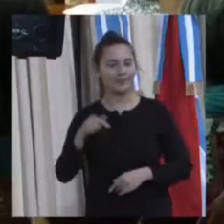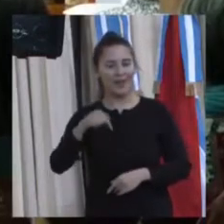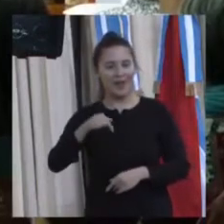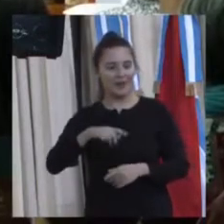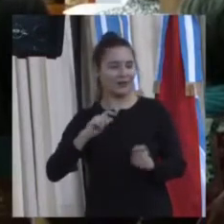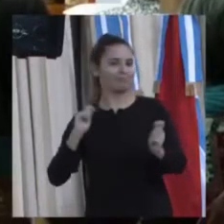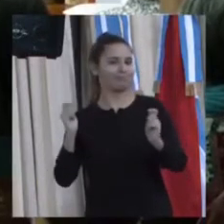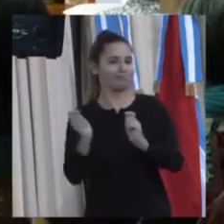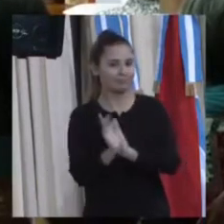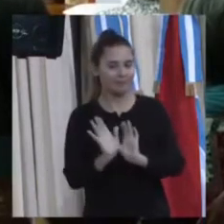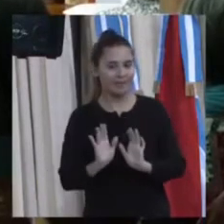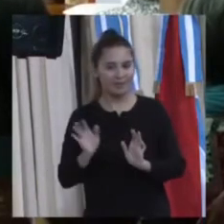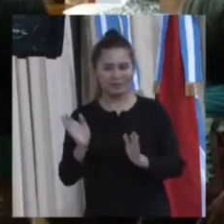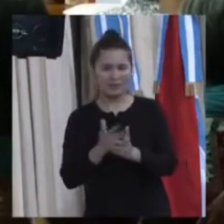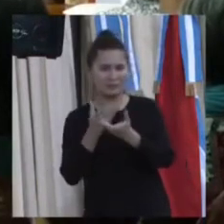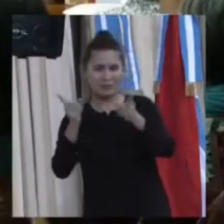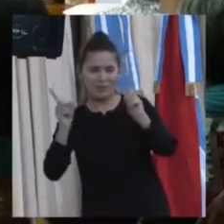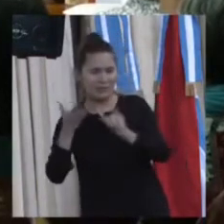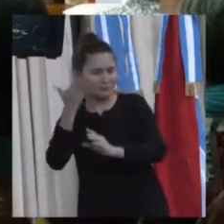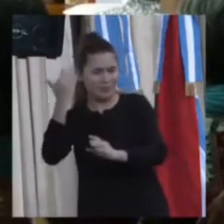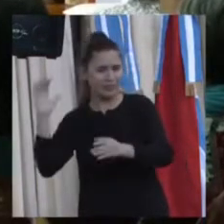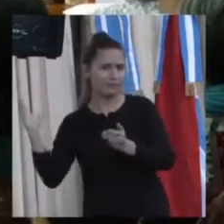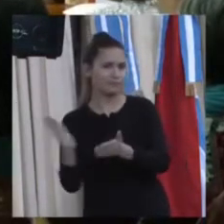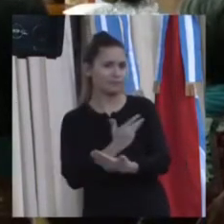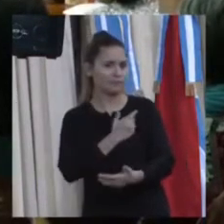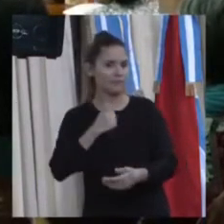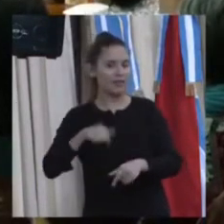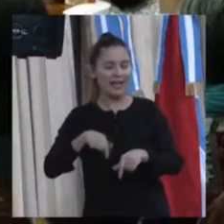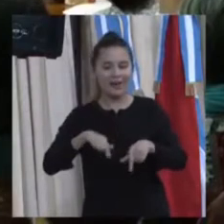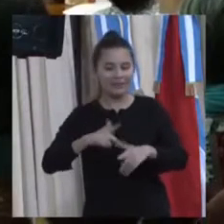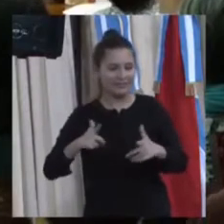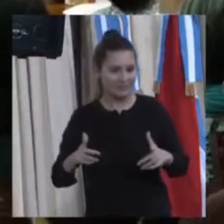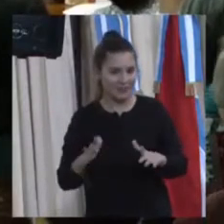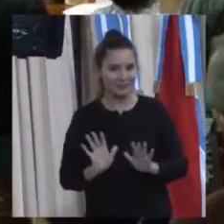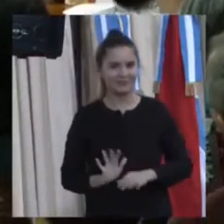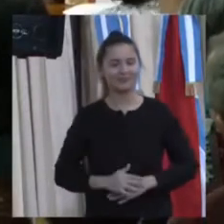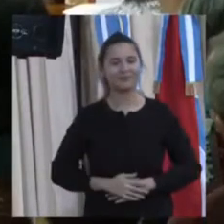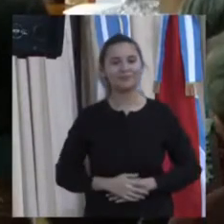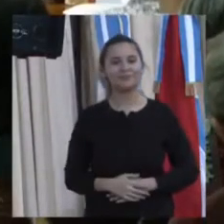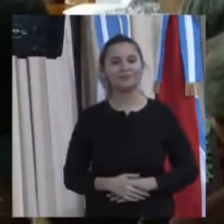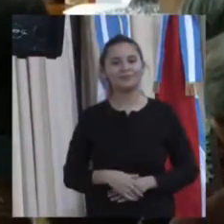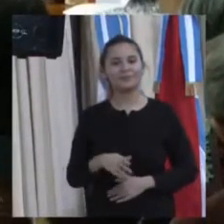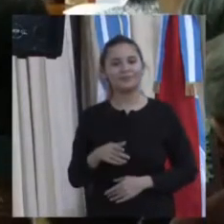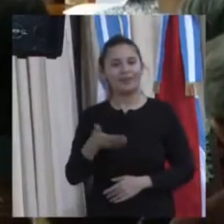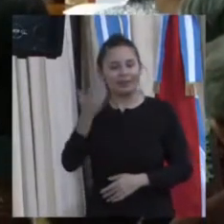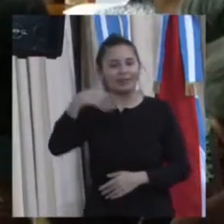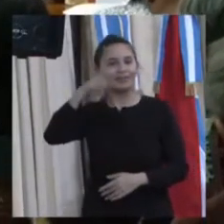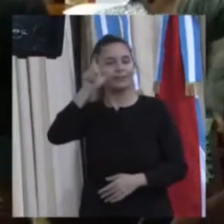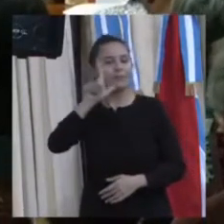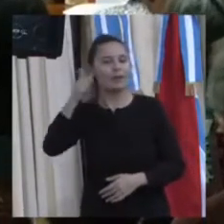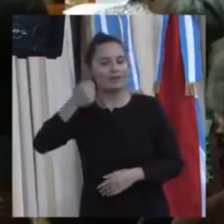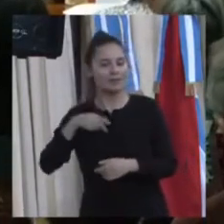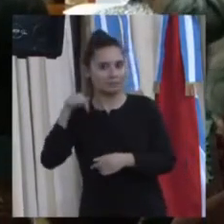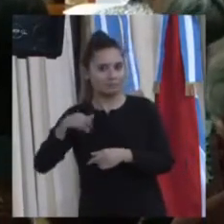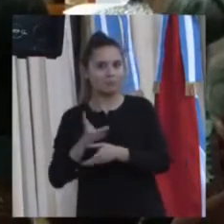erradicado, la reforma ha erradicado a todos estos profesores de nuestros claustros, ¿no? No hemos tenido el gusto. Decía Mella, sin un profesor